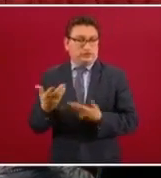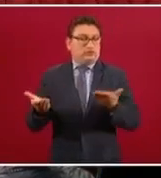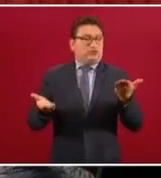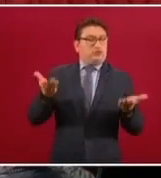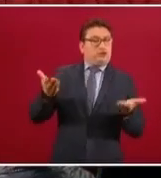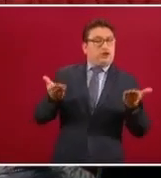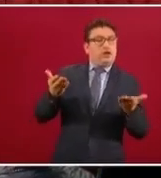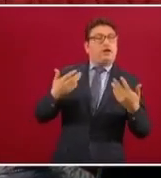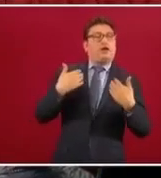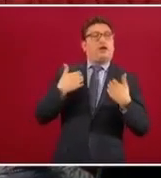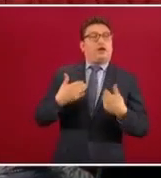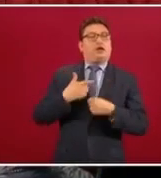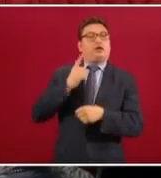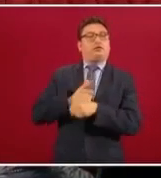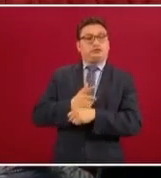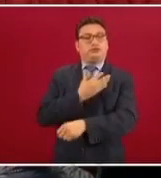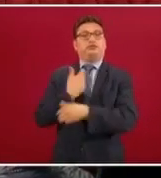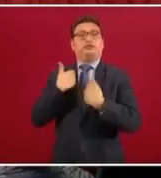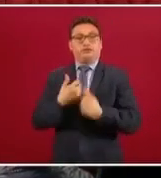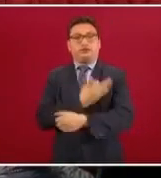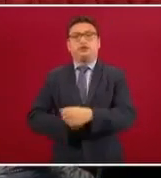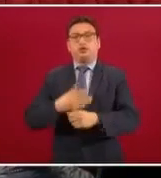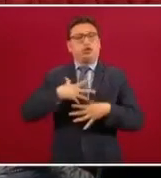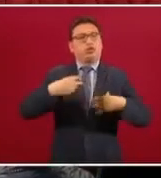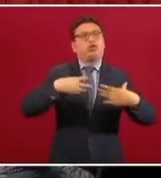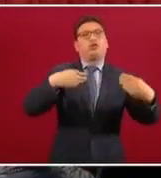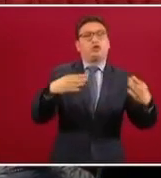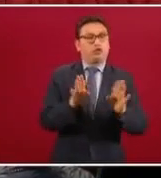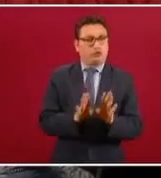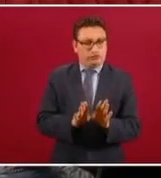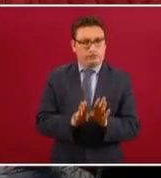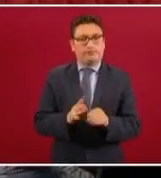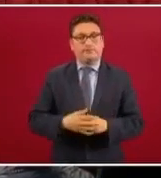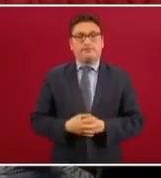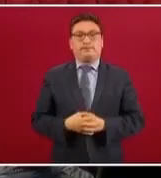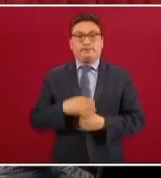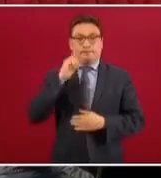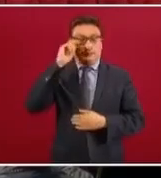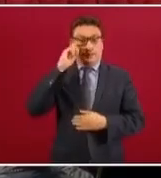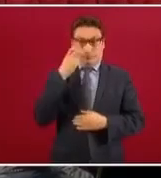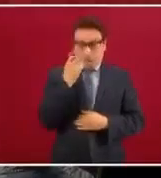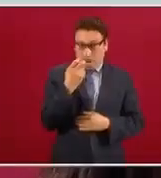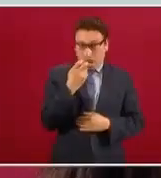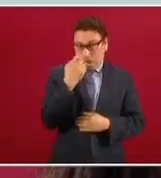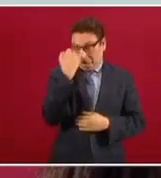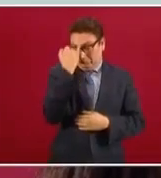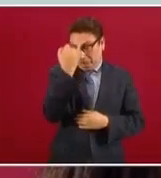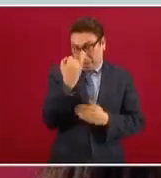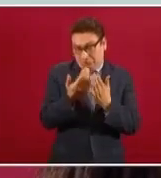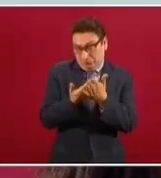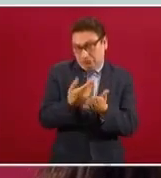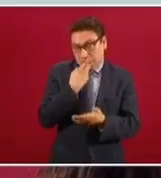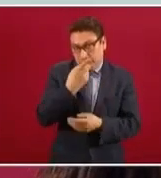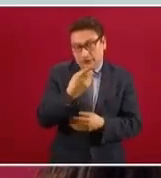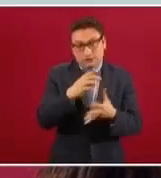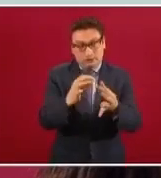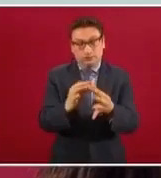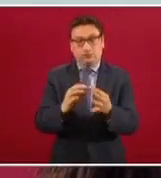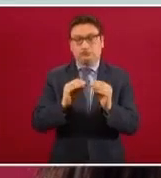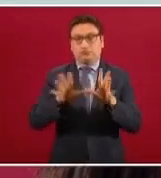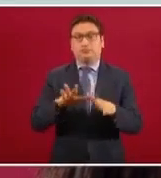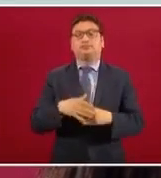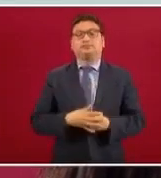dimensión la realidad de esta epidemia en este momento. Y aquí quiero avanzar una idea, que es la